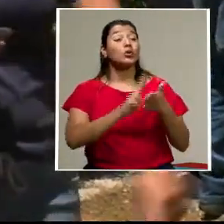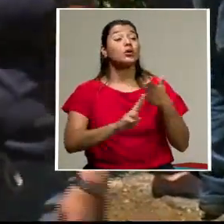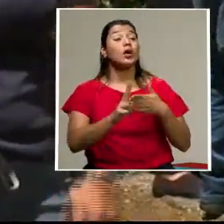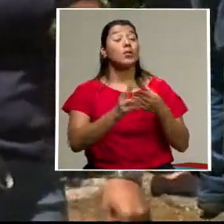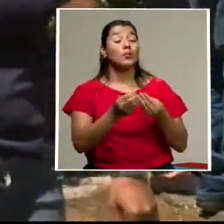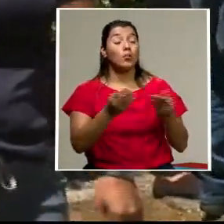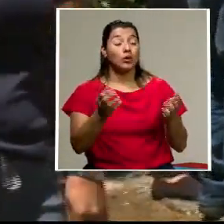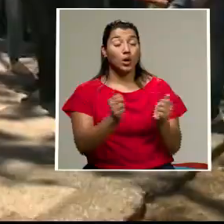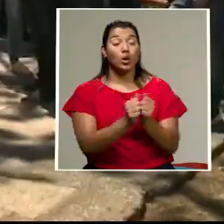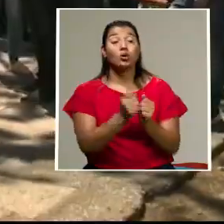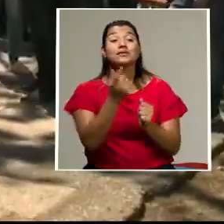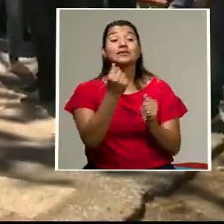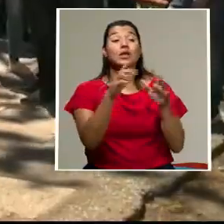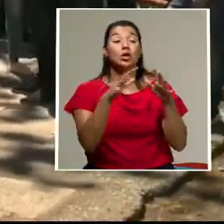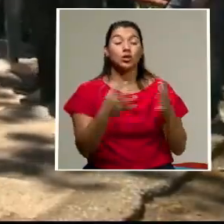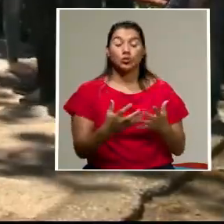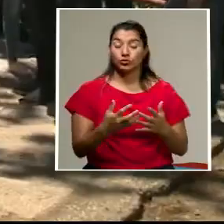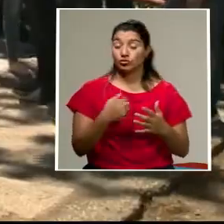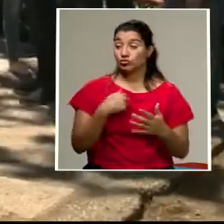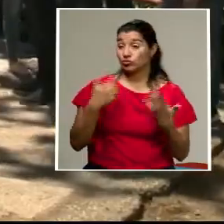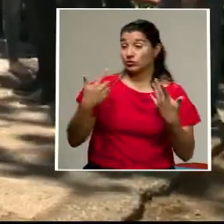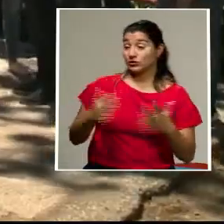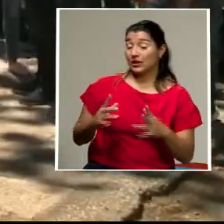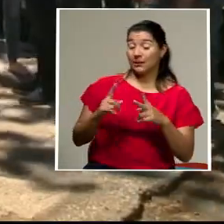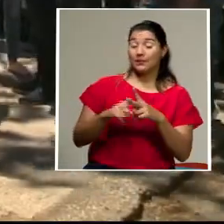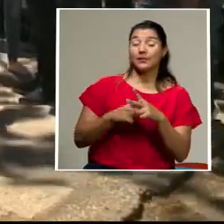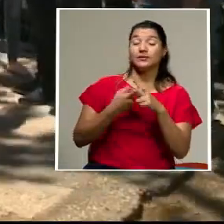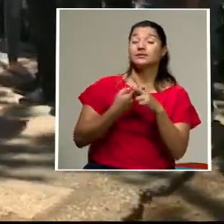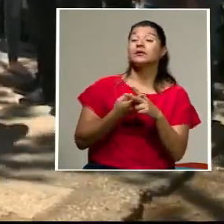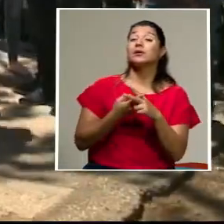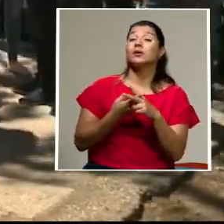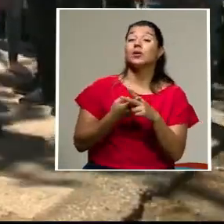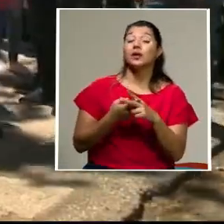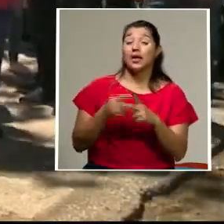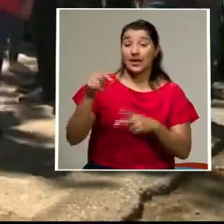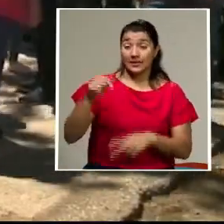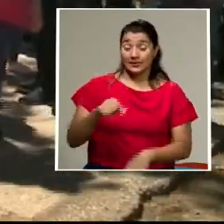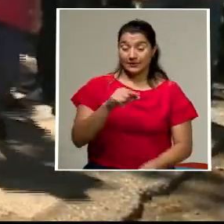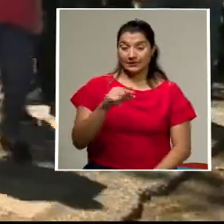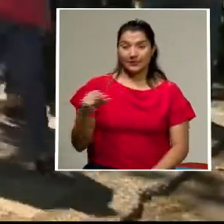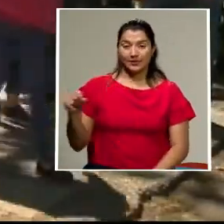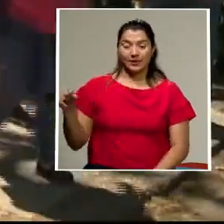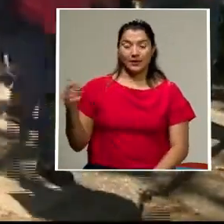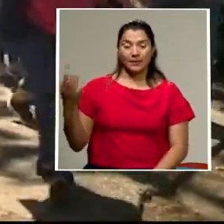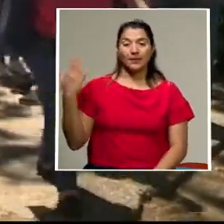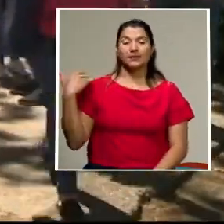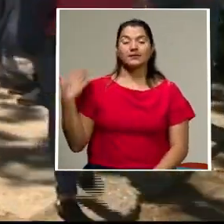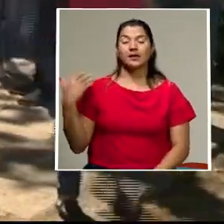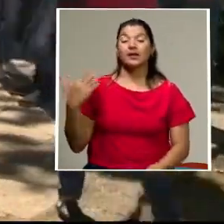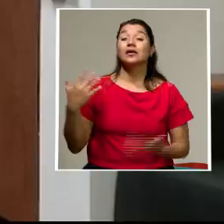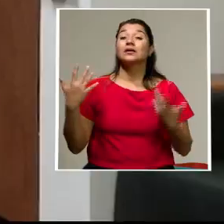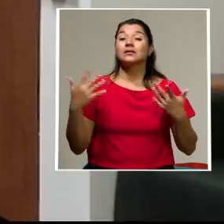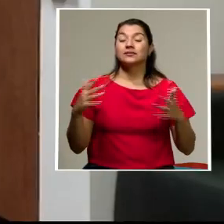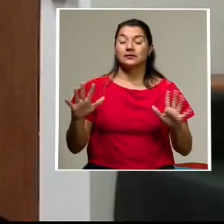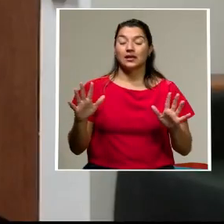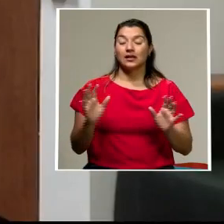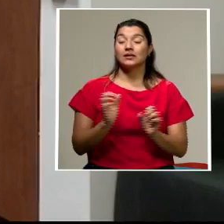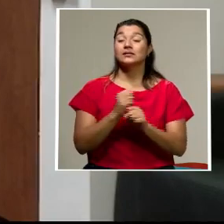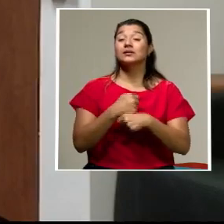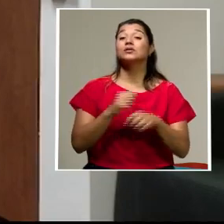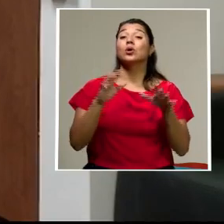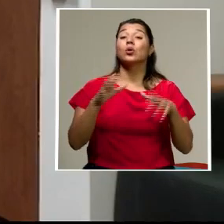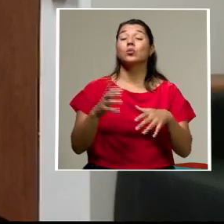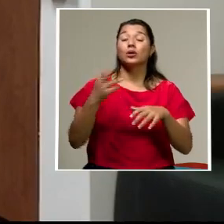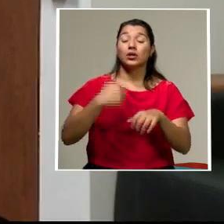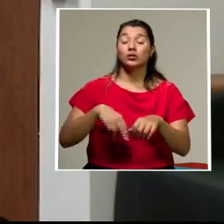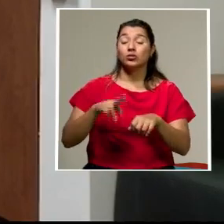global? Ya empezamos esa experiencia. Esta semana que pasó ya se conformó la comisión de